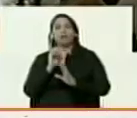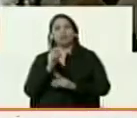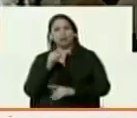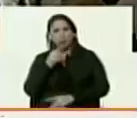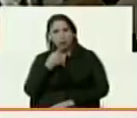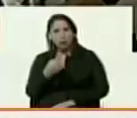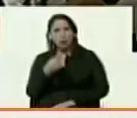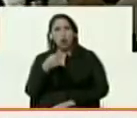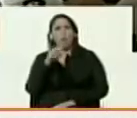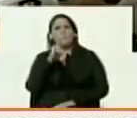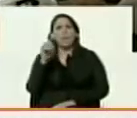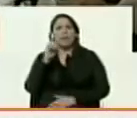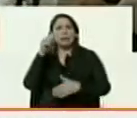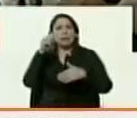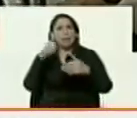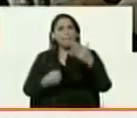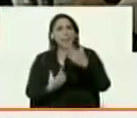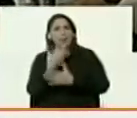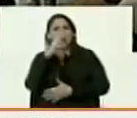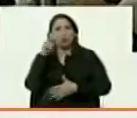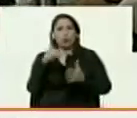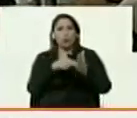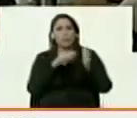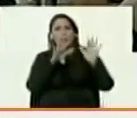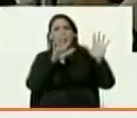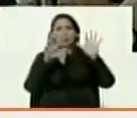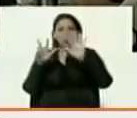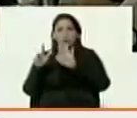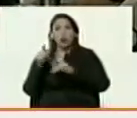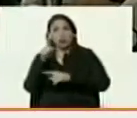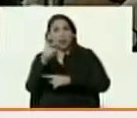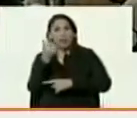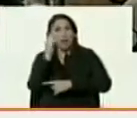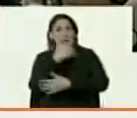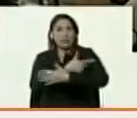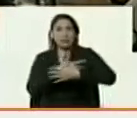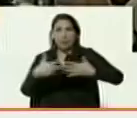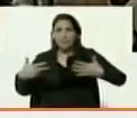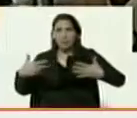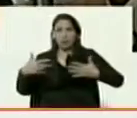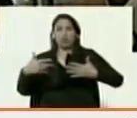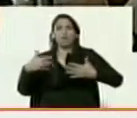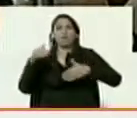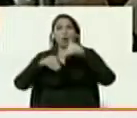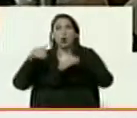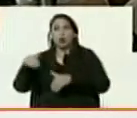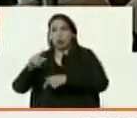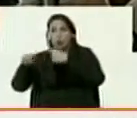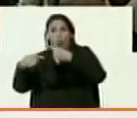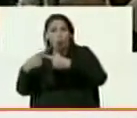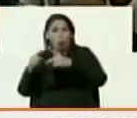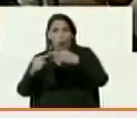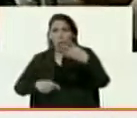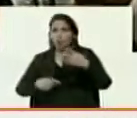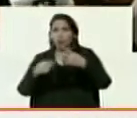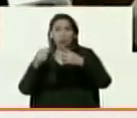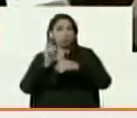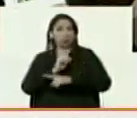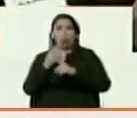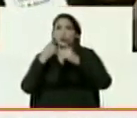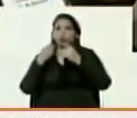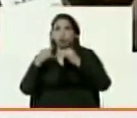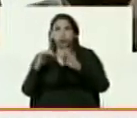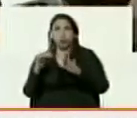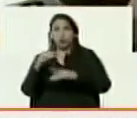año pasado, y ahí hay 3 millones de votos. Los demás no se han contado, así que no sabemos ni siquiera cuántos pueden ser. ¿Desde la mesa del